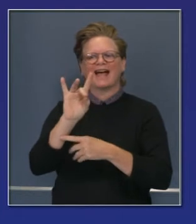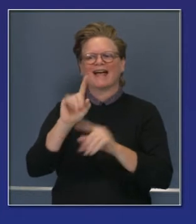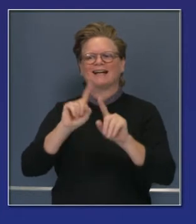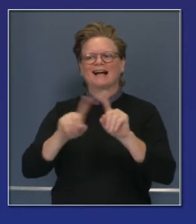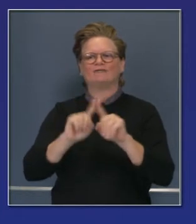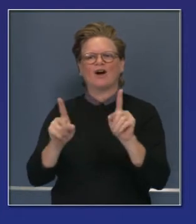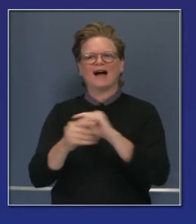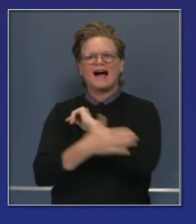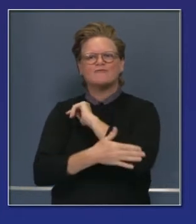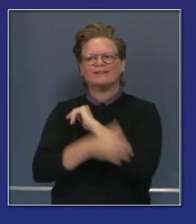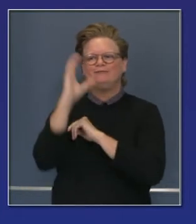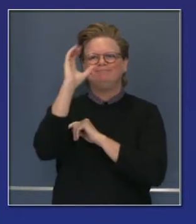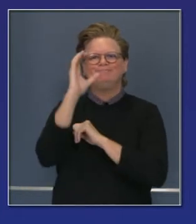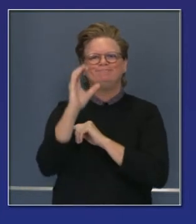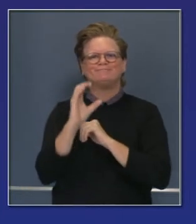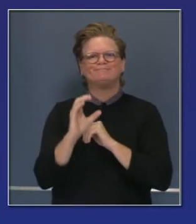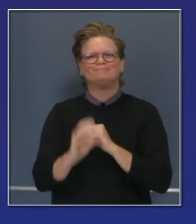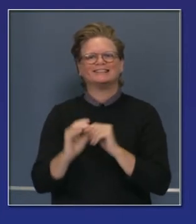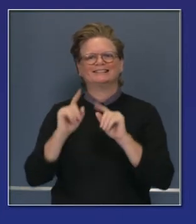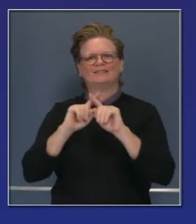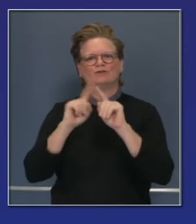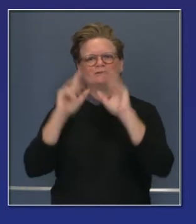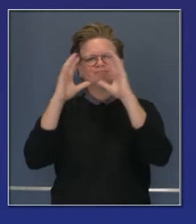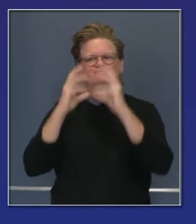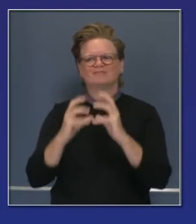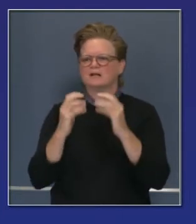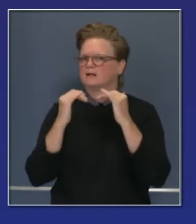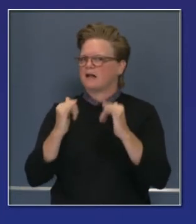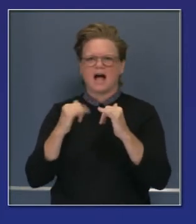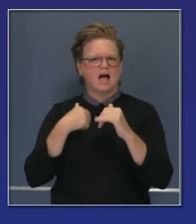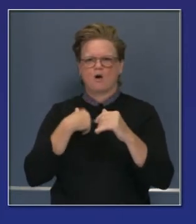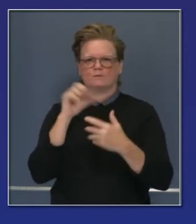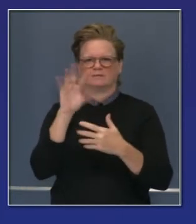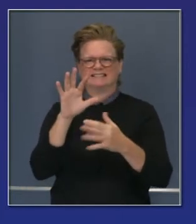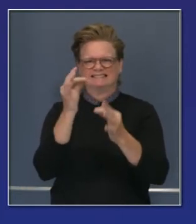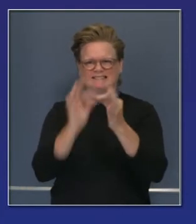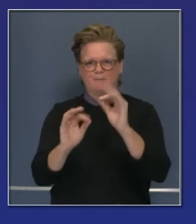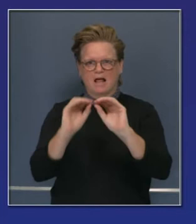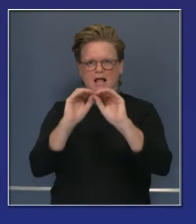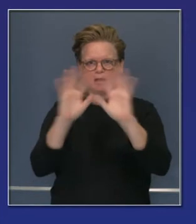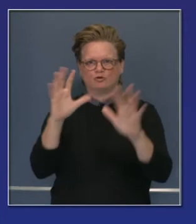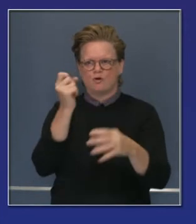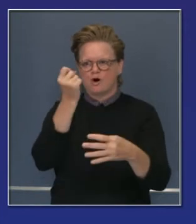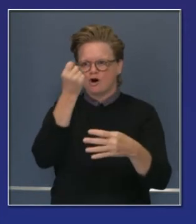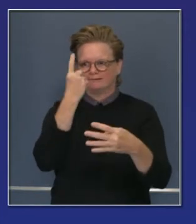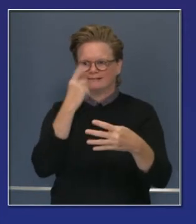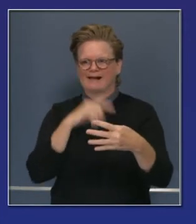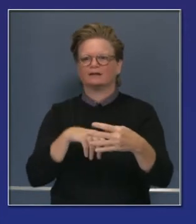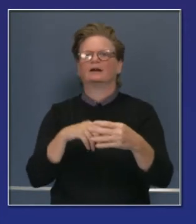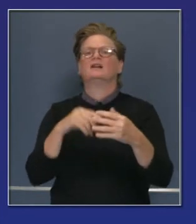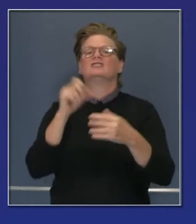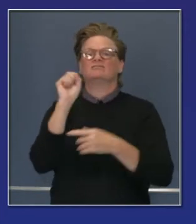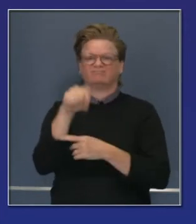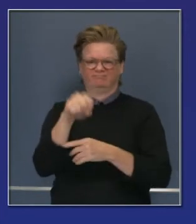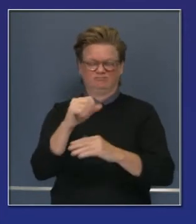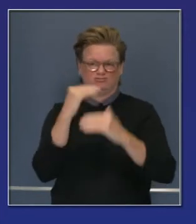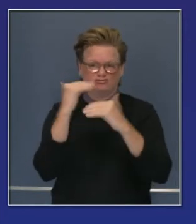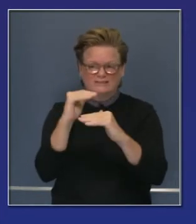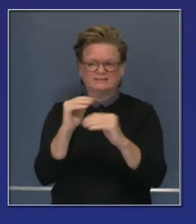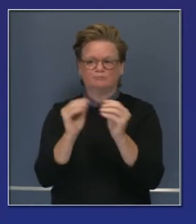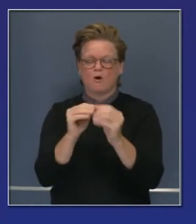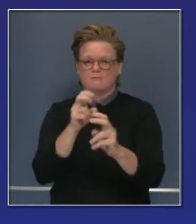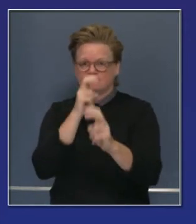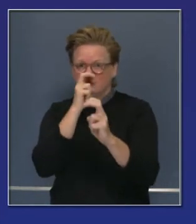visto en el último proceso para no solo hacer más restrictivas